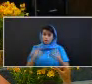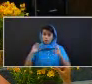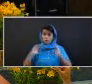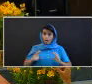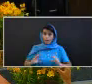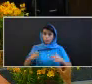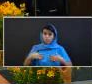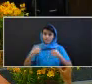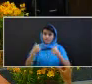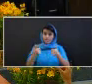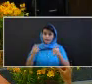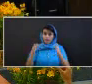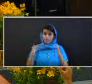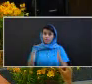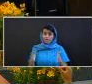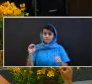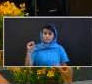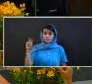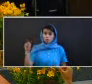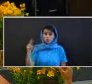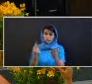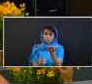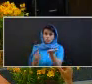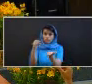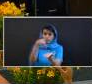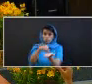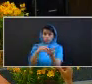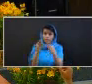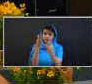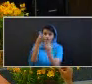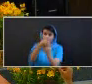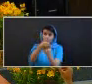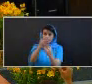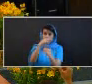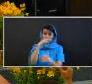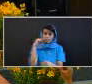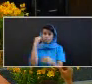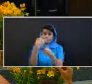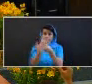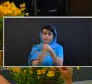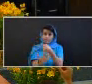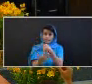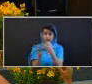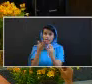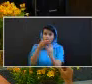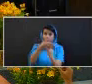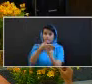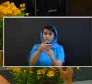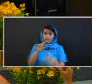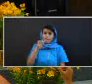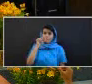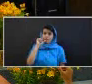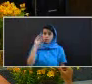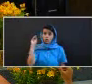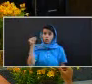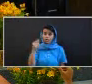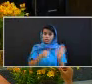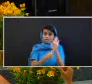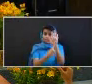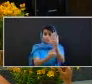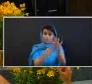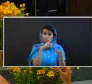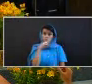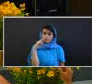sino también resurrección a través de la sangre, a través del vino que representa su